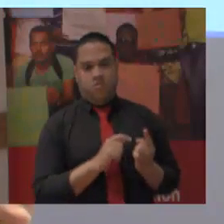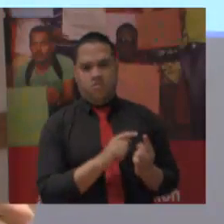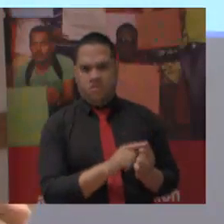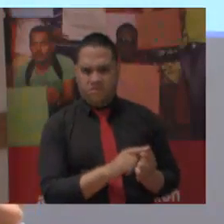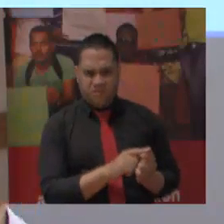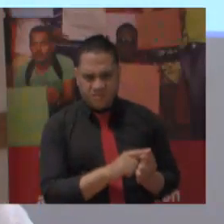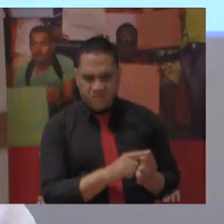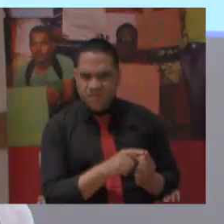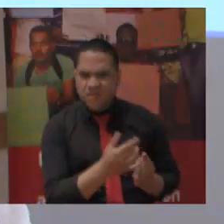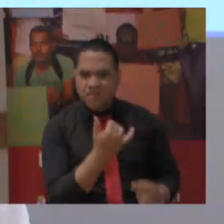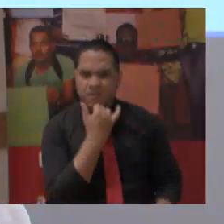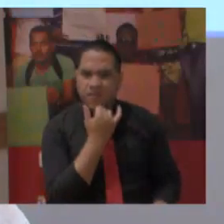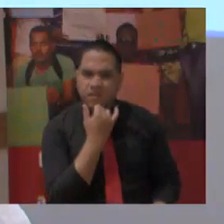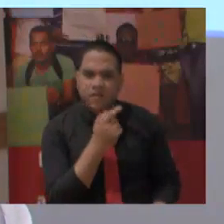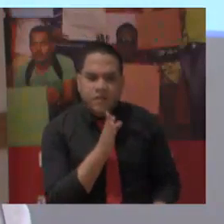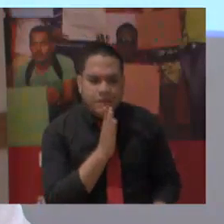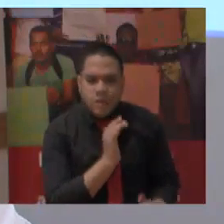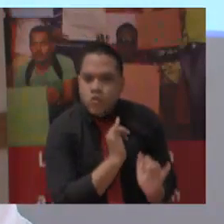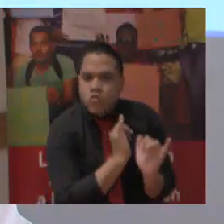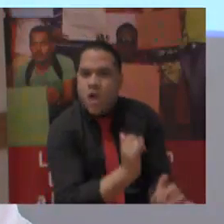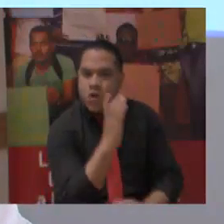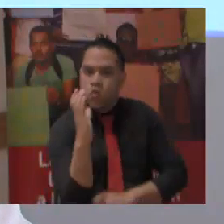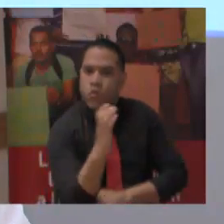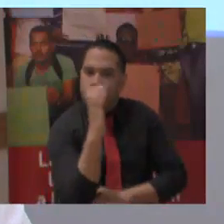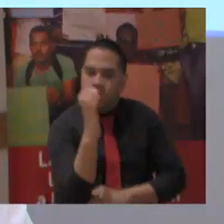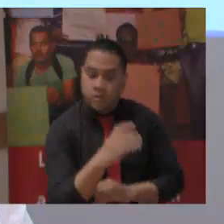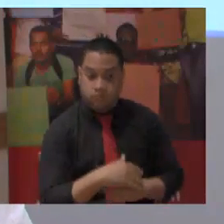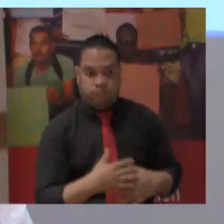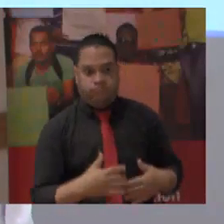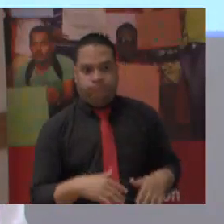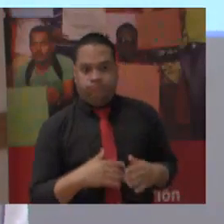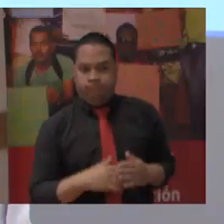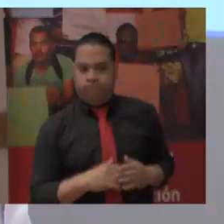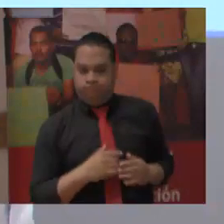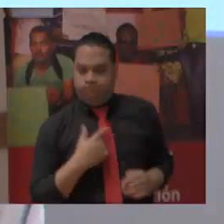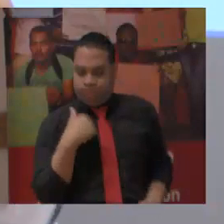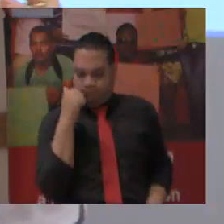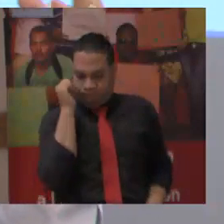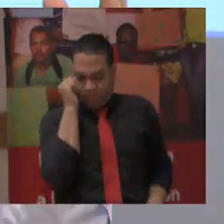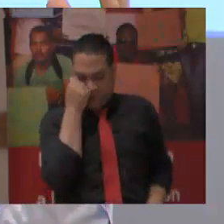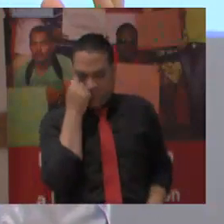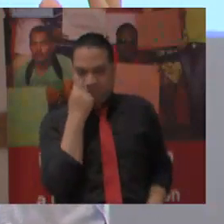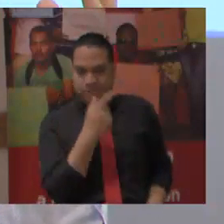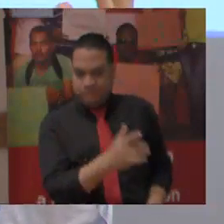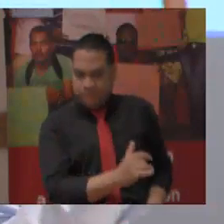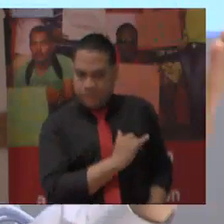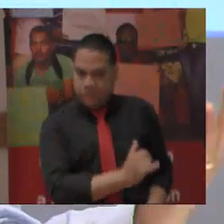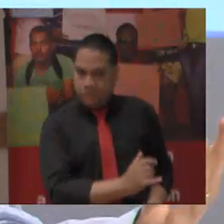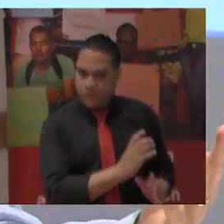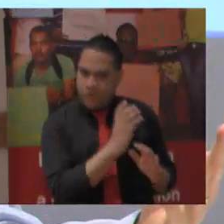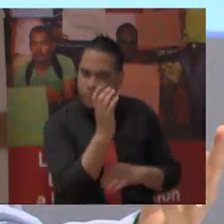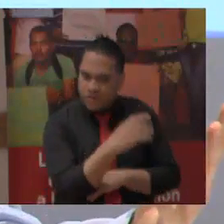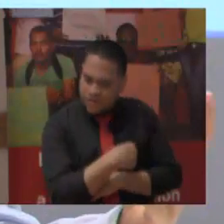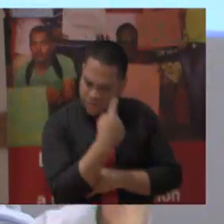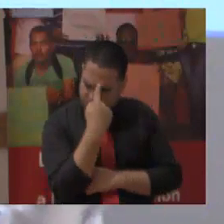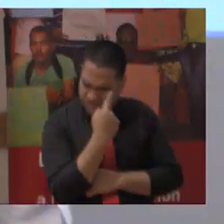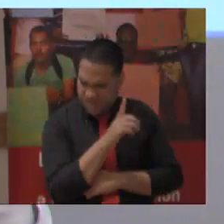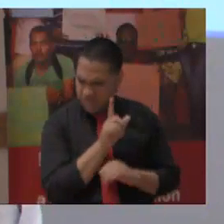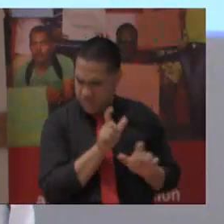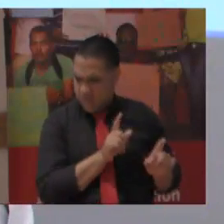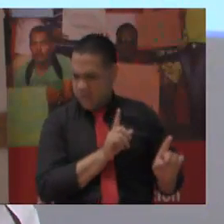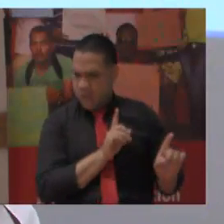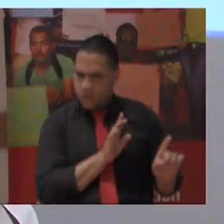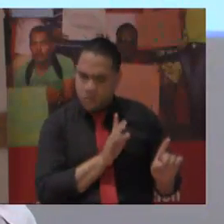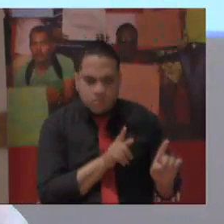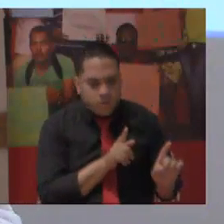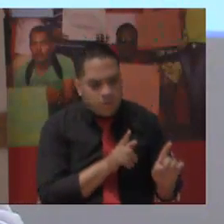absurdo que suene, que eran colombianos. Nunca se me había ocurrido, pues, que eran como uno. Y es decir,